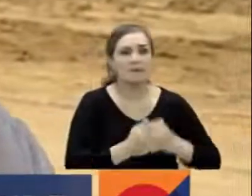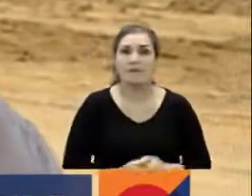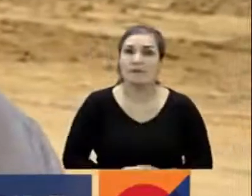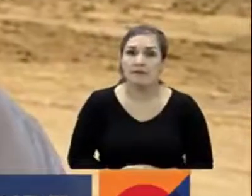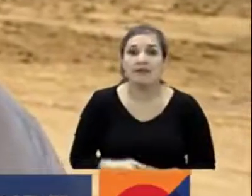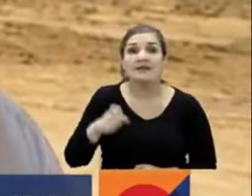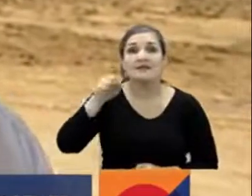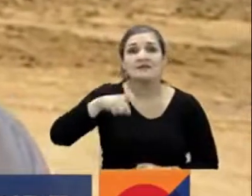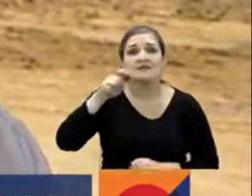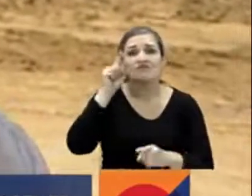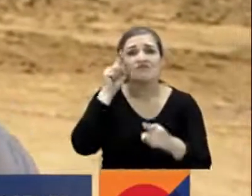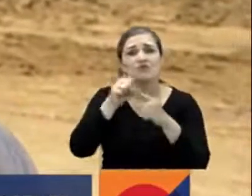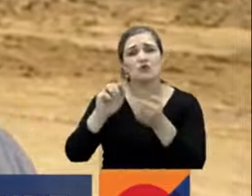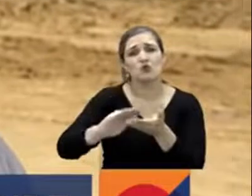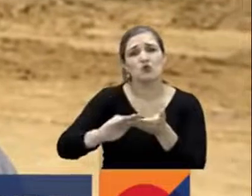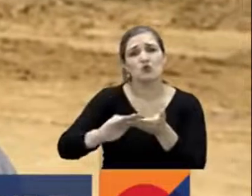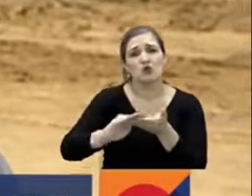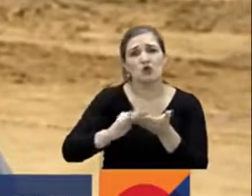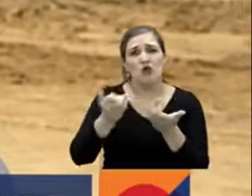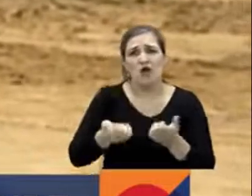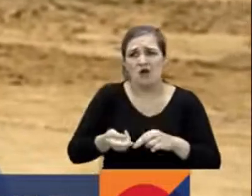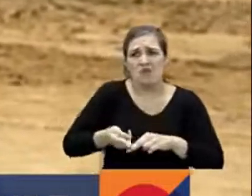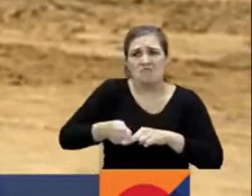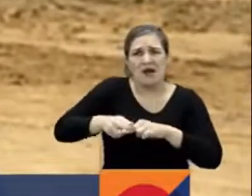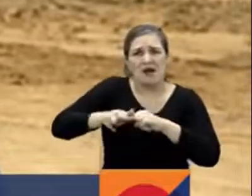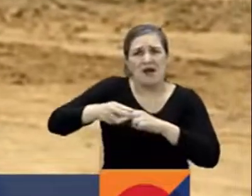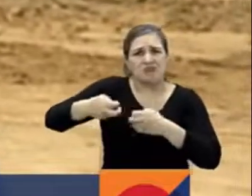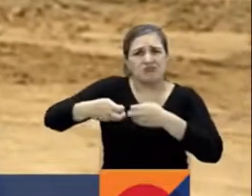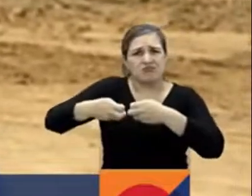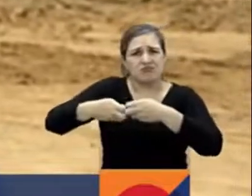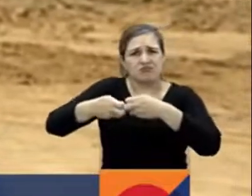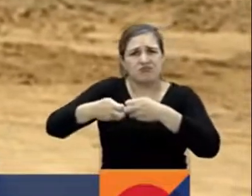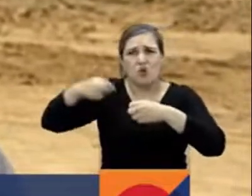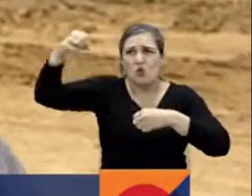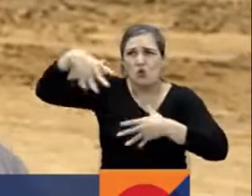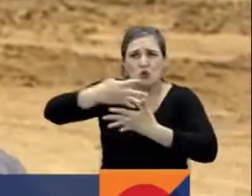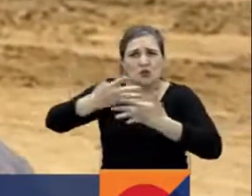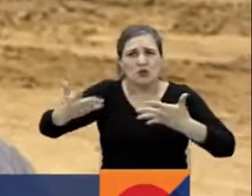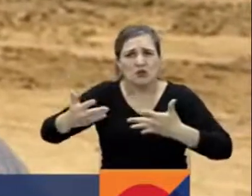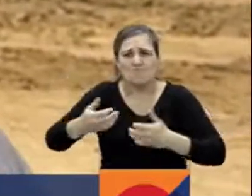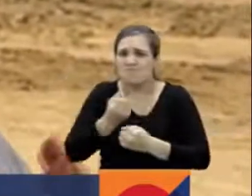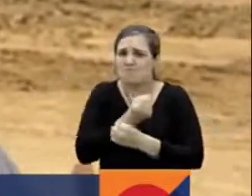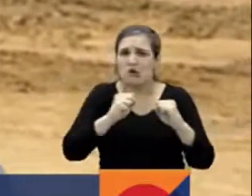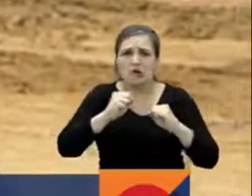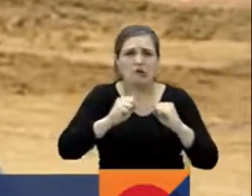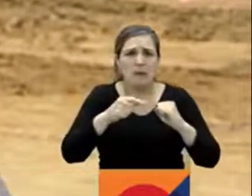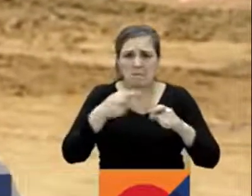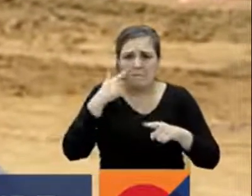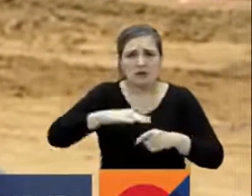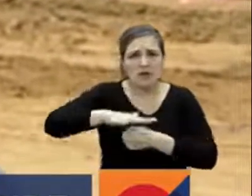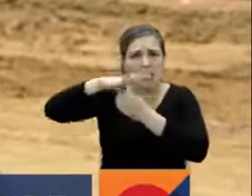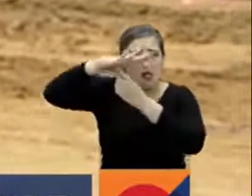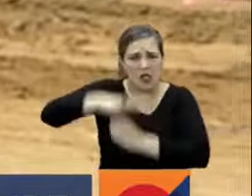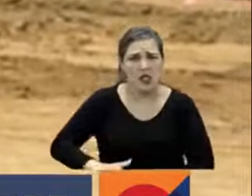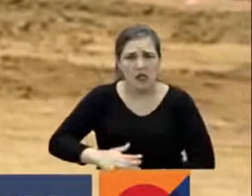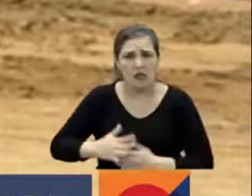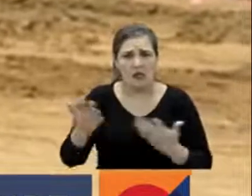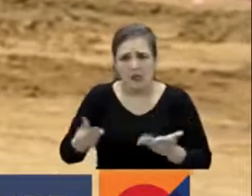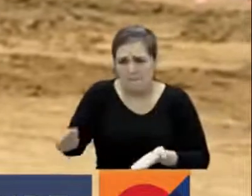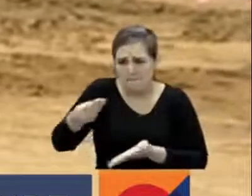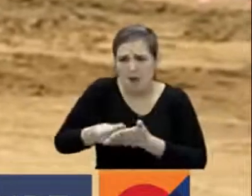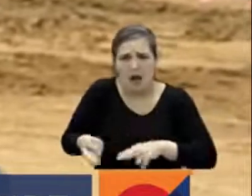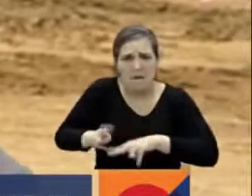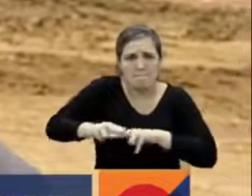Necesitamos solucionar las altas tarifas de energía en la costa Caribe. Es una situación inequitativa que paguemos mucho más que el resto del